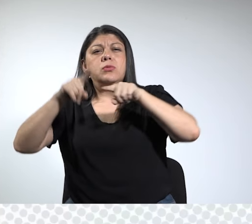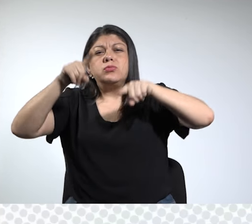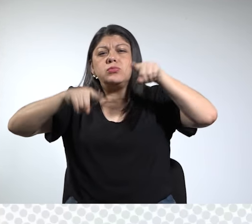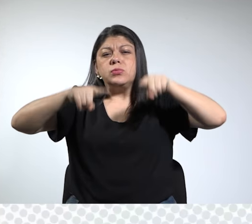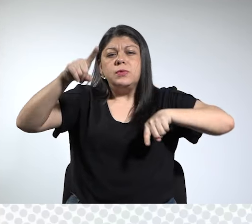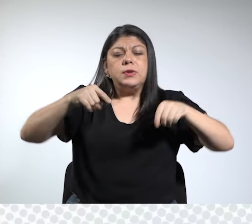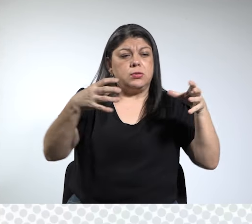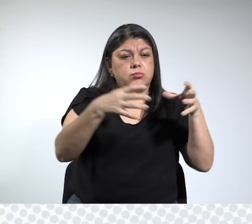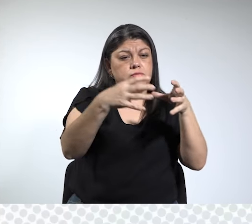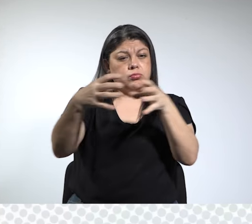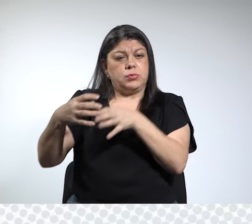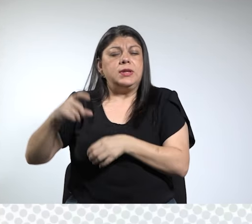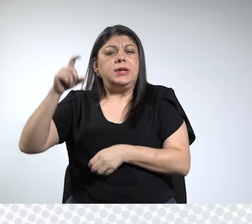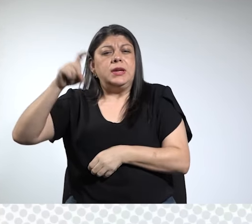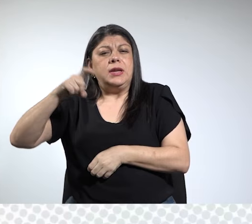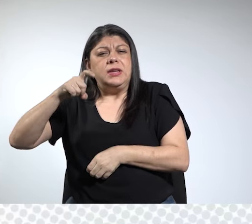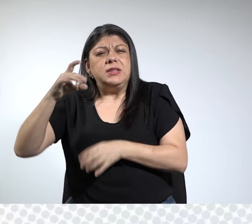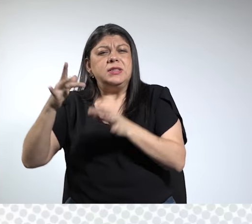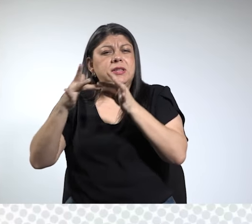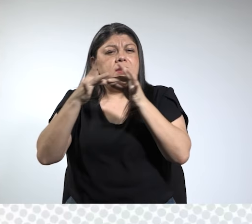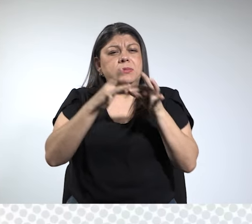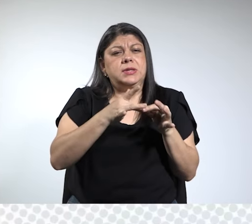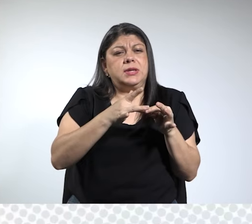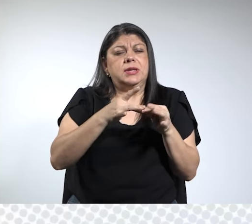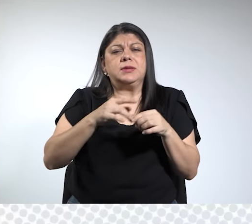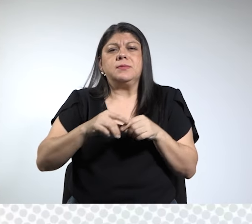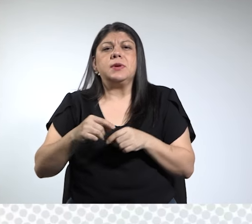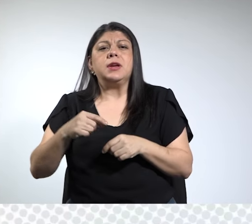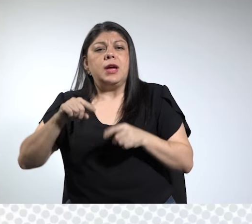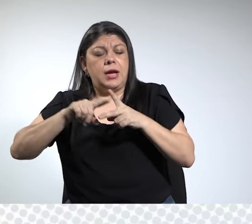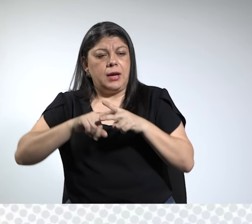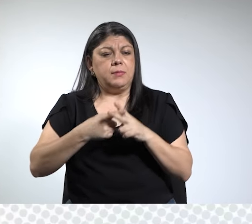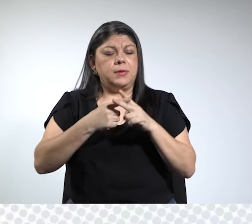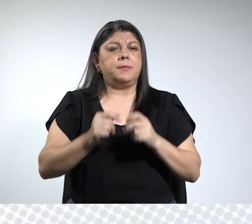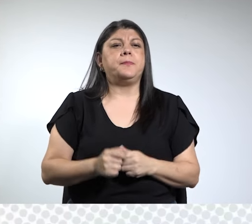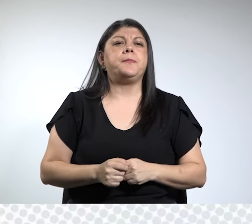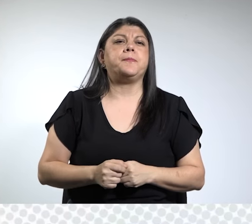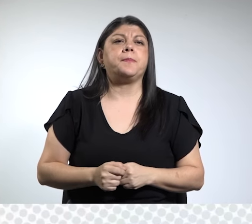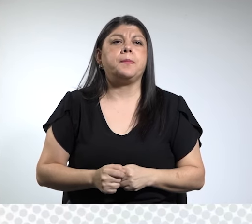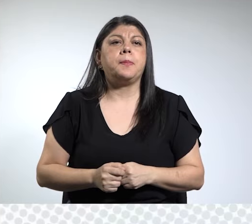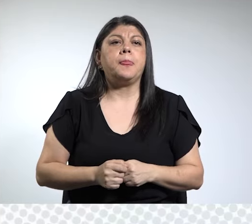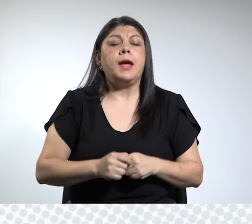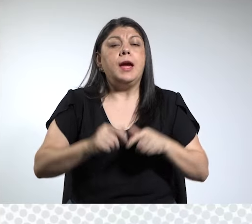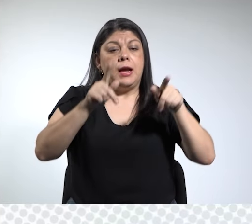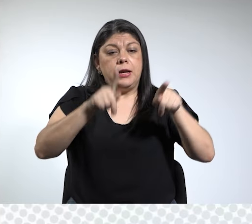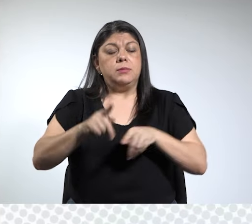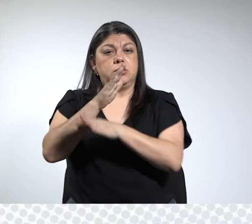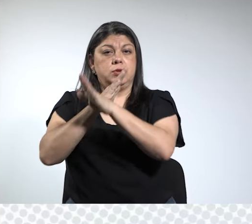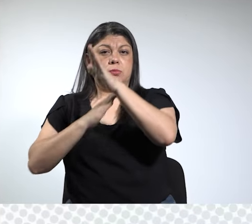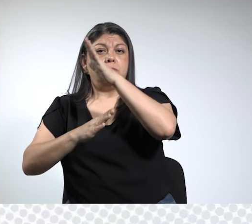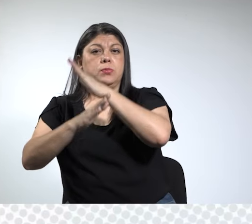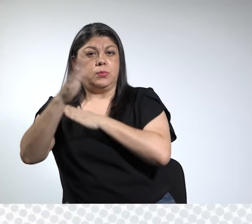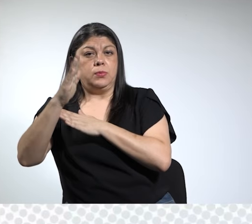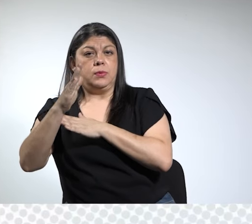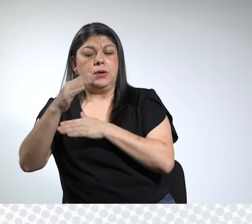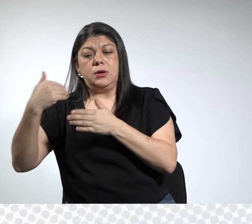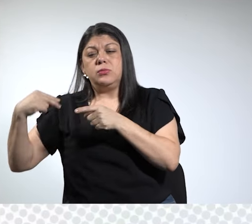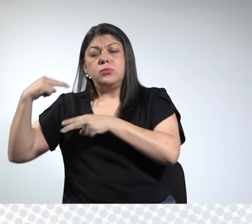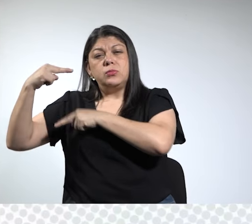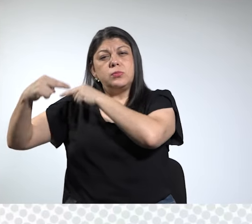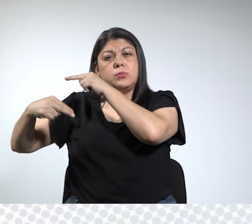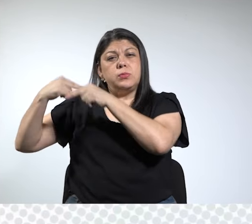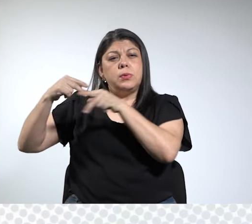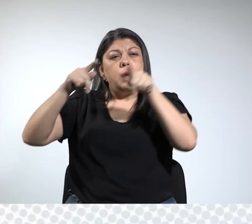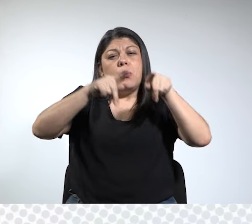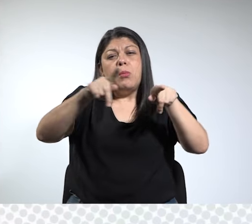diferentes poblaciones tienen sus propias necesidades y dudas. Iniciamos. Las personas con discapacidad han sido